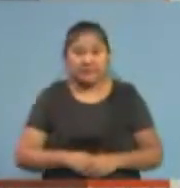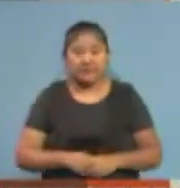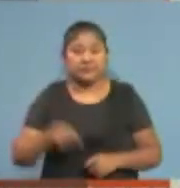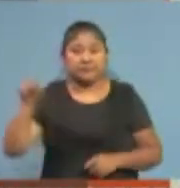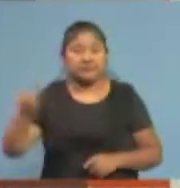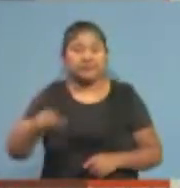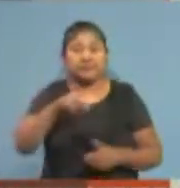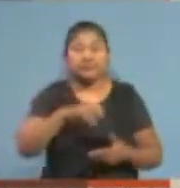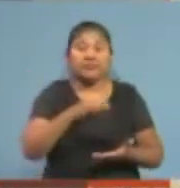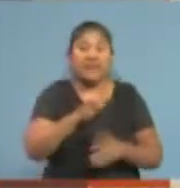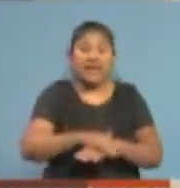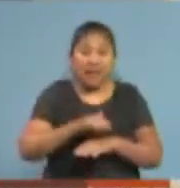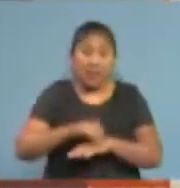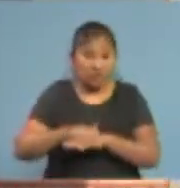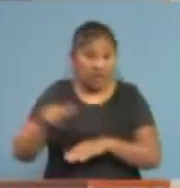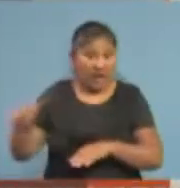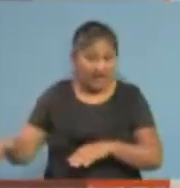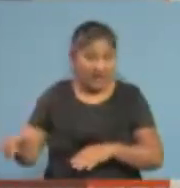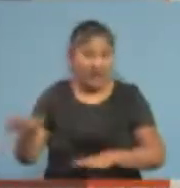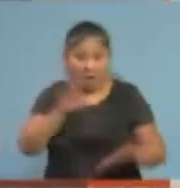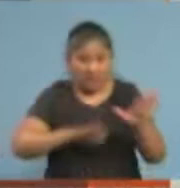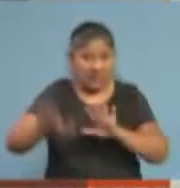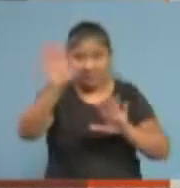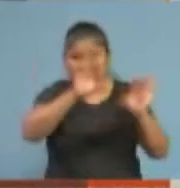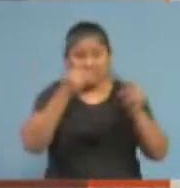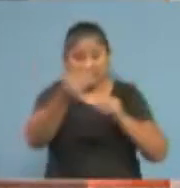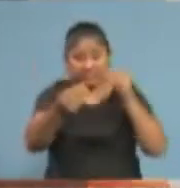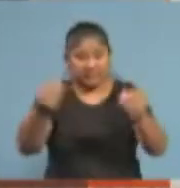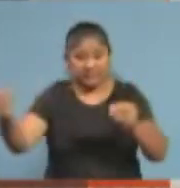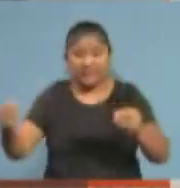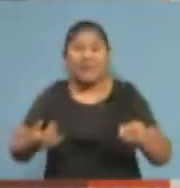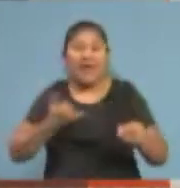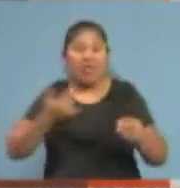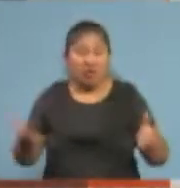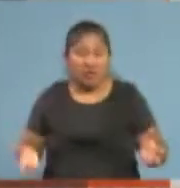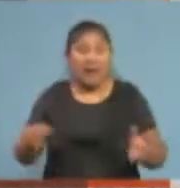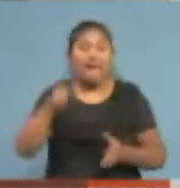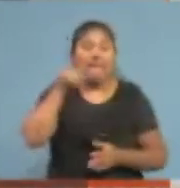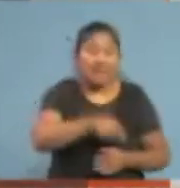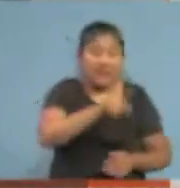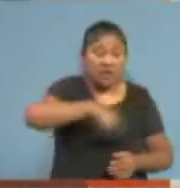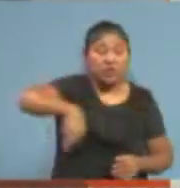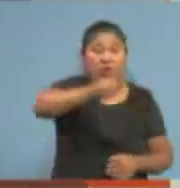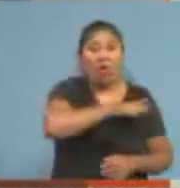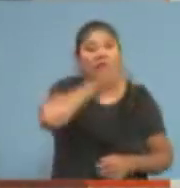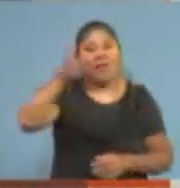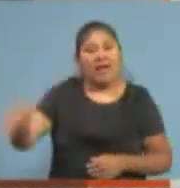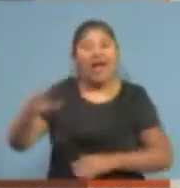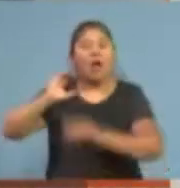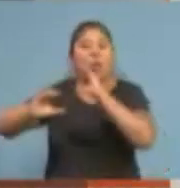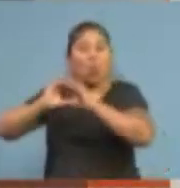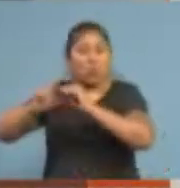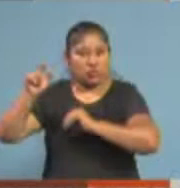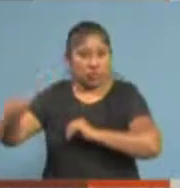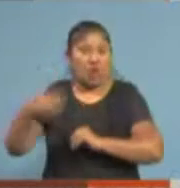justamente viéndolo lo que es el organigrama donde se van ubican los puestos pero el curso es obligatorio cuando van los inspectores que van a ir